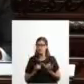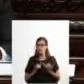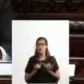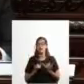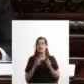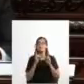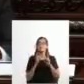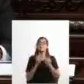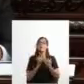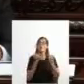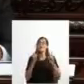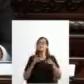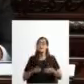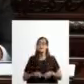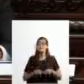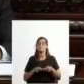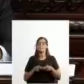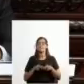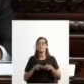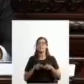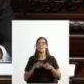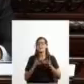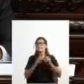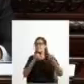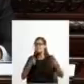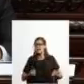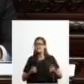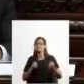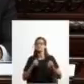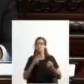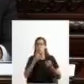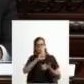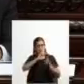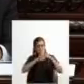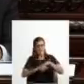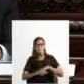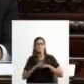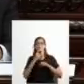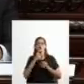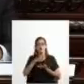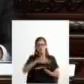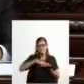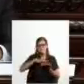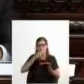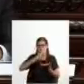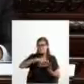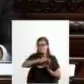El mismo día que también hacíamos extensiva, hacíamos un cambio en el aporte del sector rural